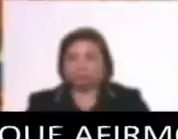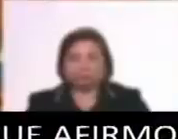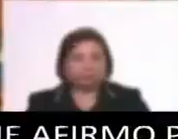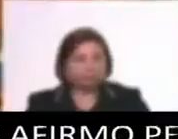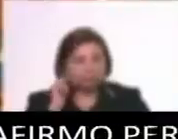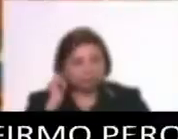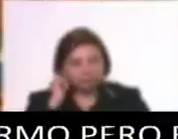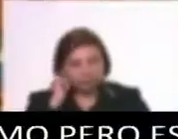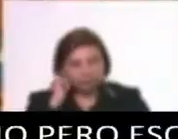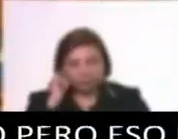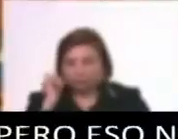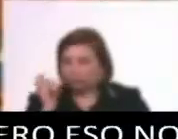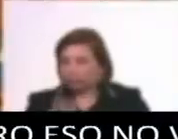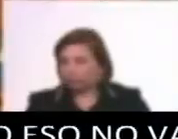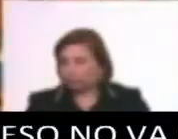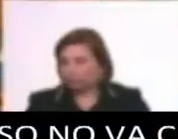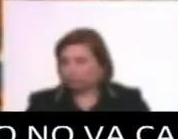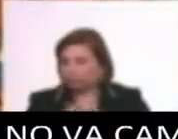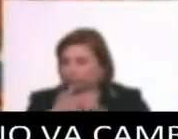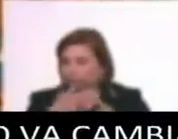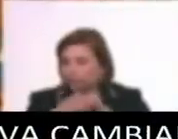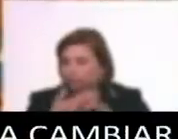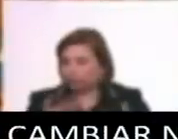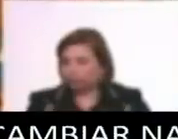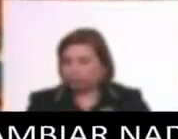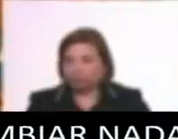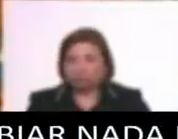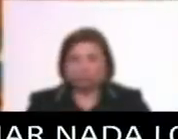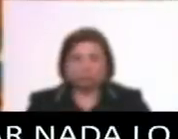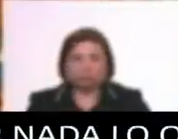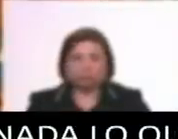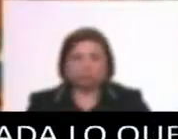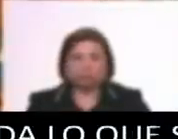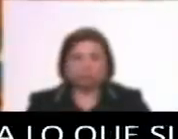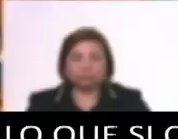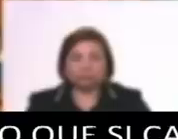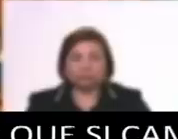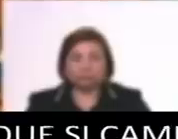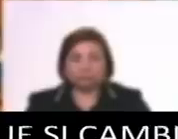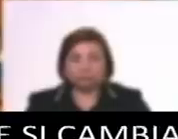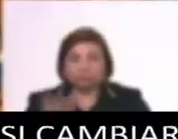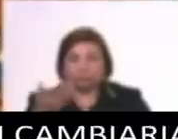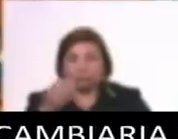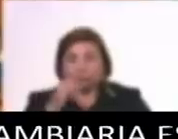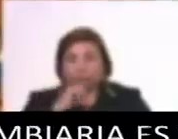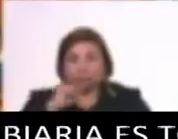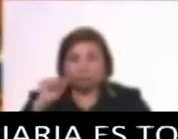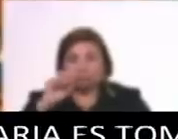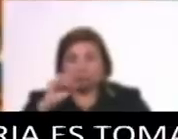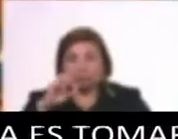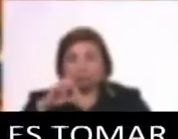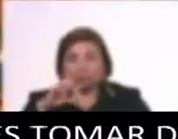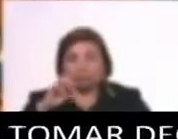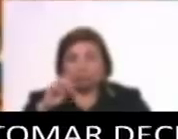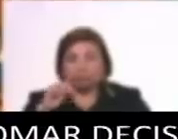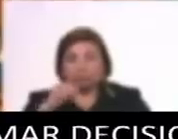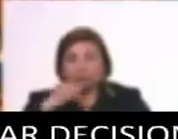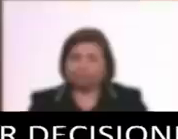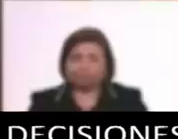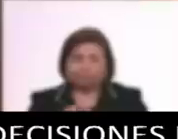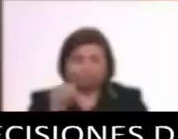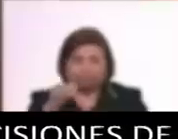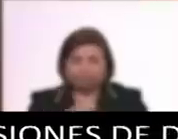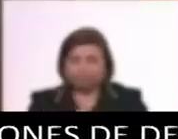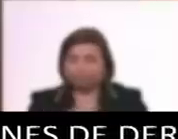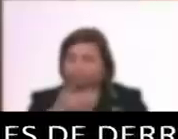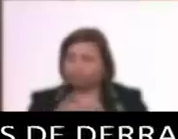Carmen Alba Prieto. Ella es la presidenta de la Comisión de Relaciones Exteriores, quien recordó que el 7 de diciembre pasado hubo un golpe